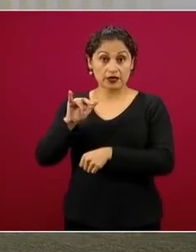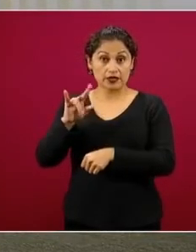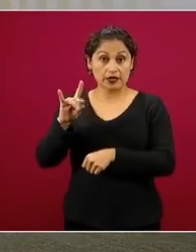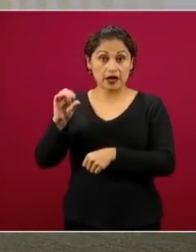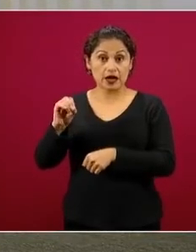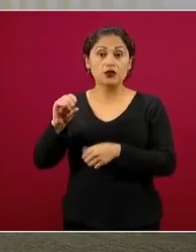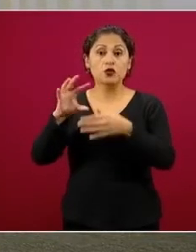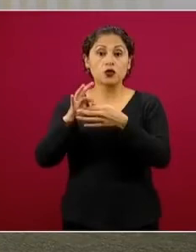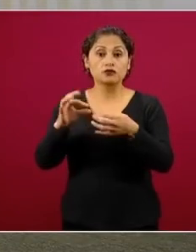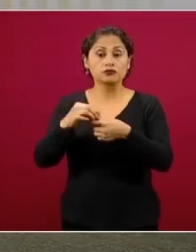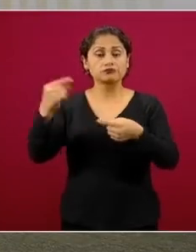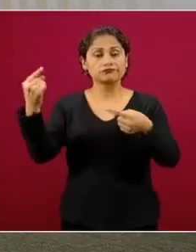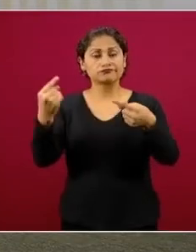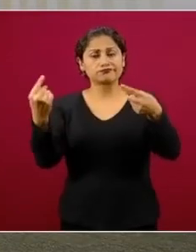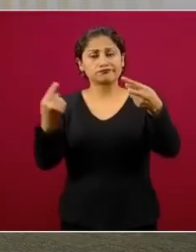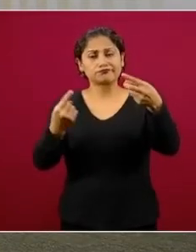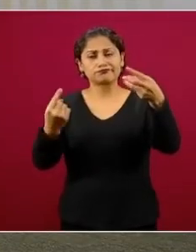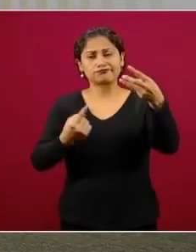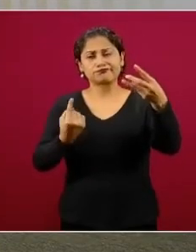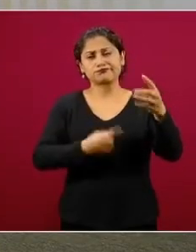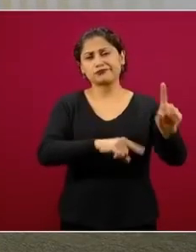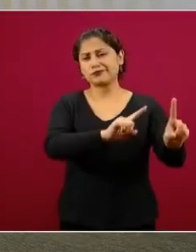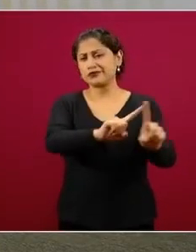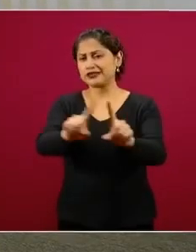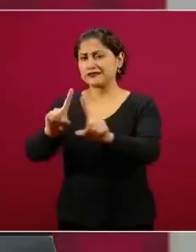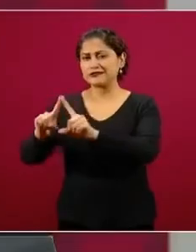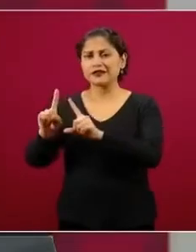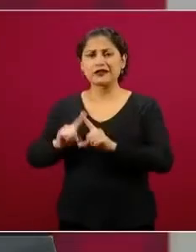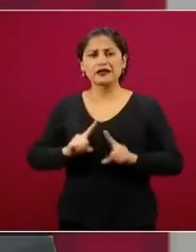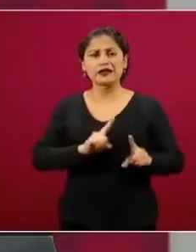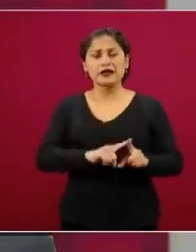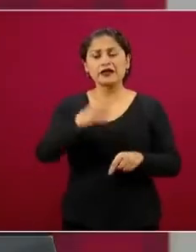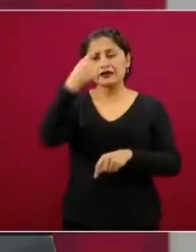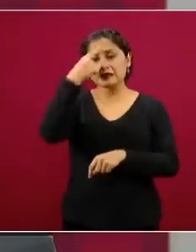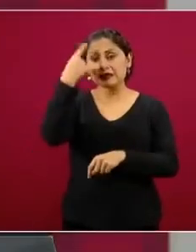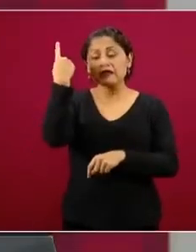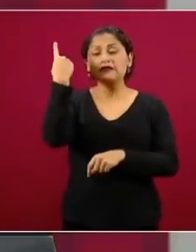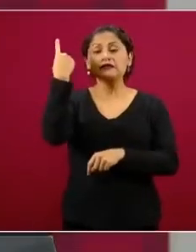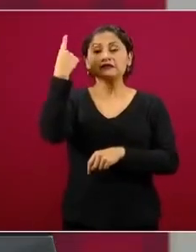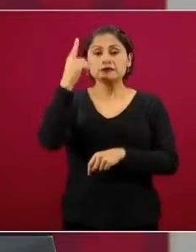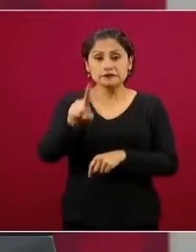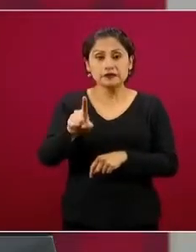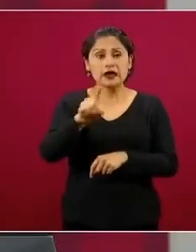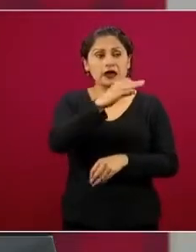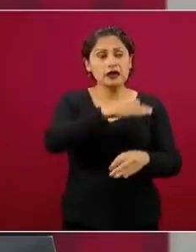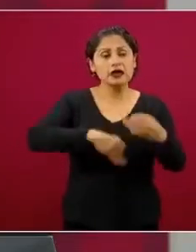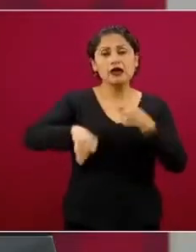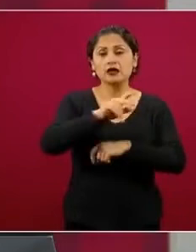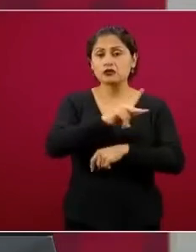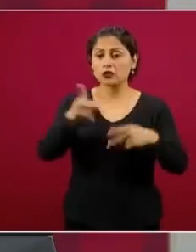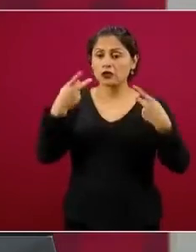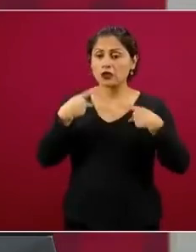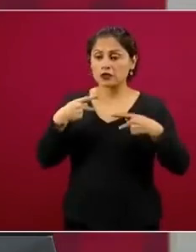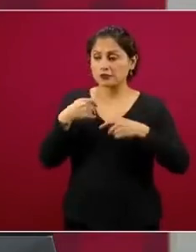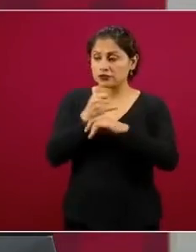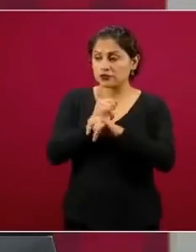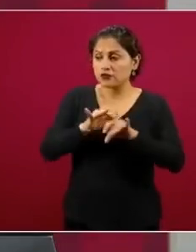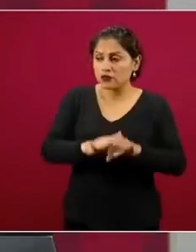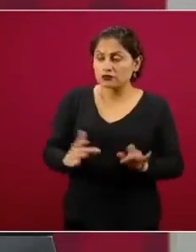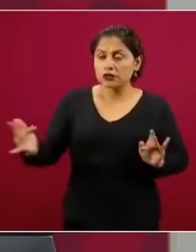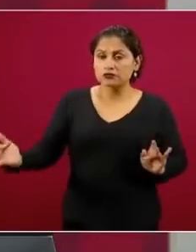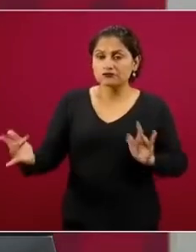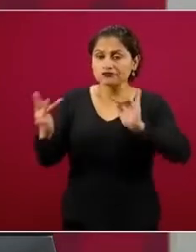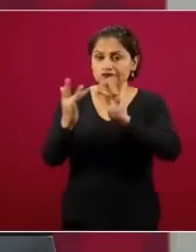de herramientas donde el propósito es tener asesoría, acercamiento, orientación y contacto con la